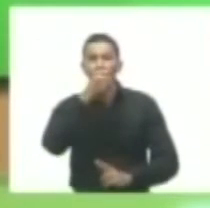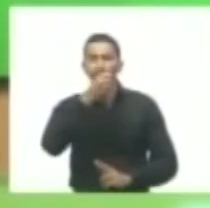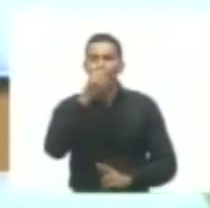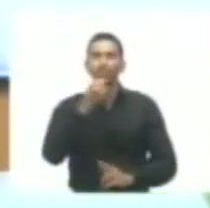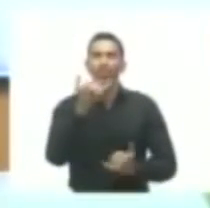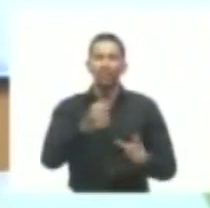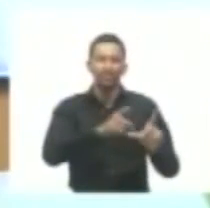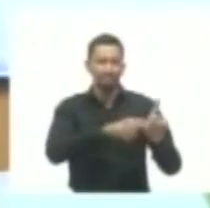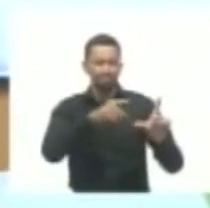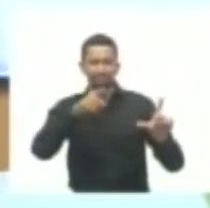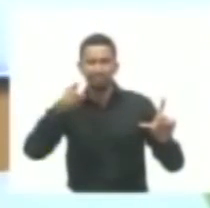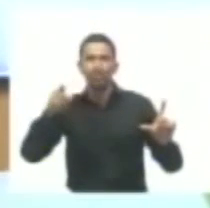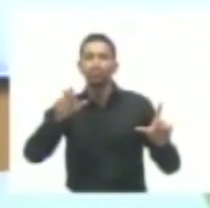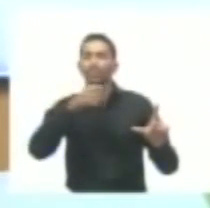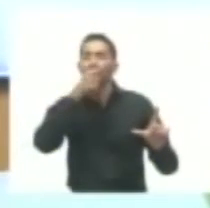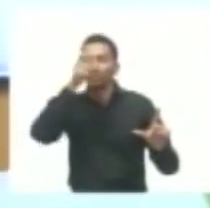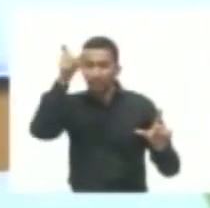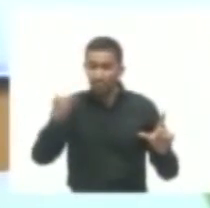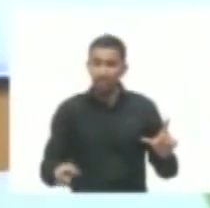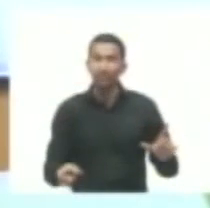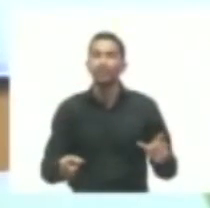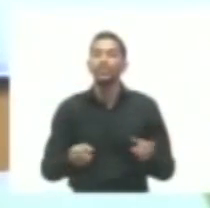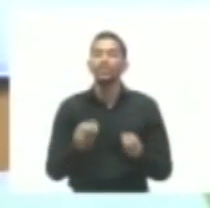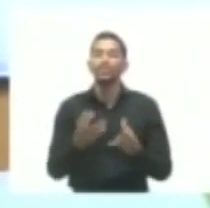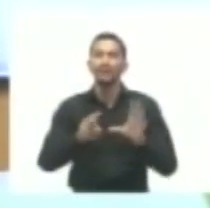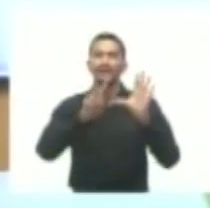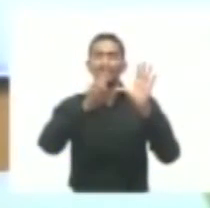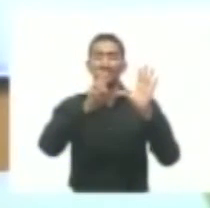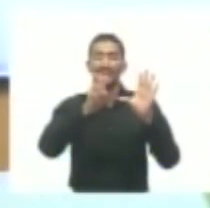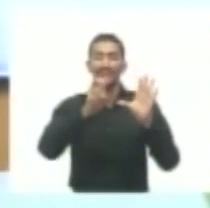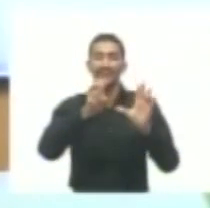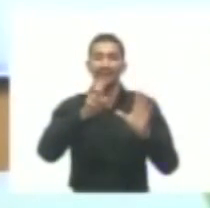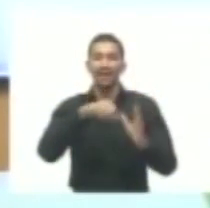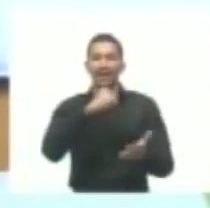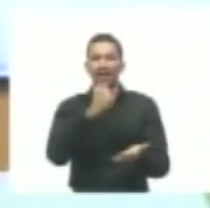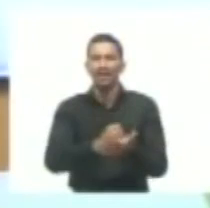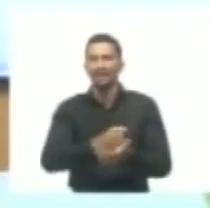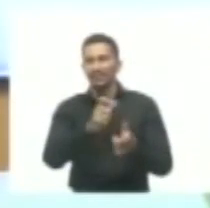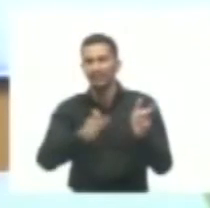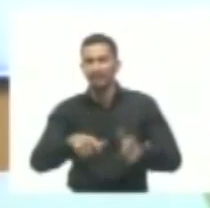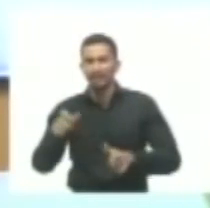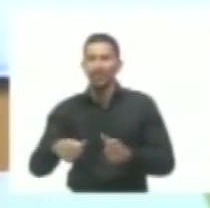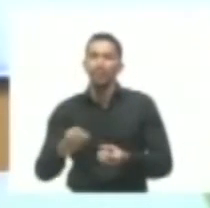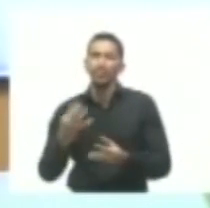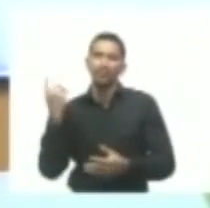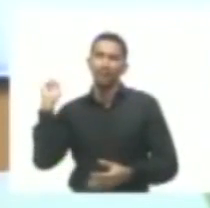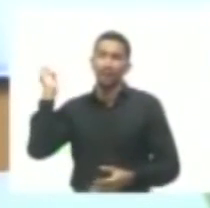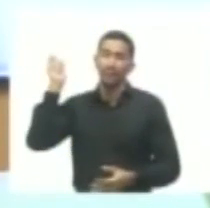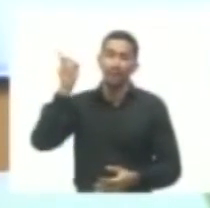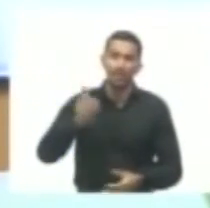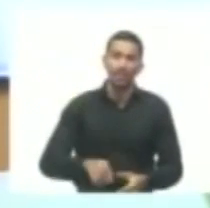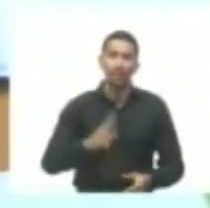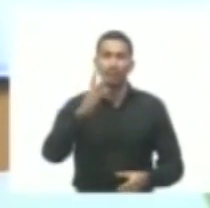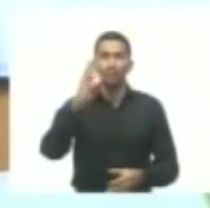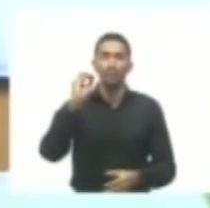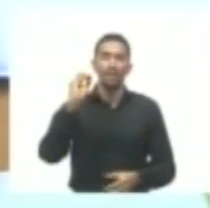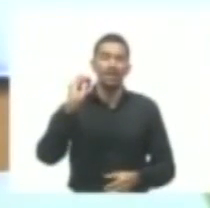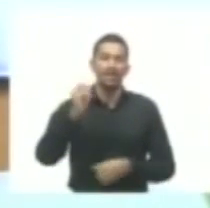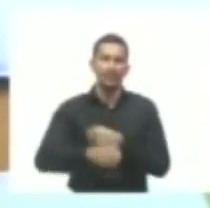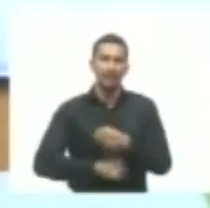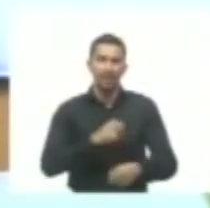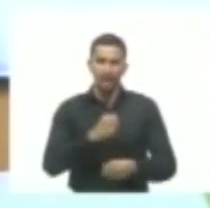7 comunicadores sociales asesinados en los últimos 40 años, luego de sufrir amenazas que se extienden a